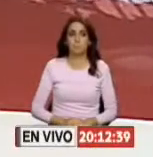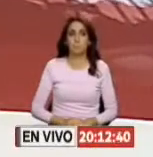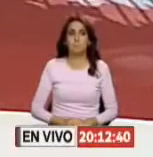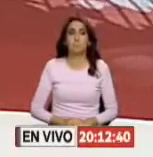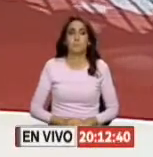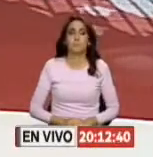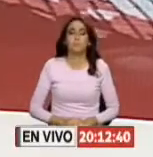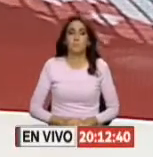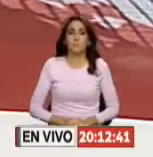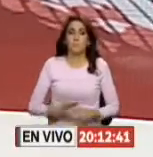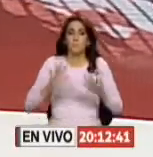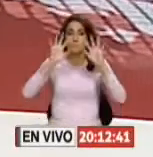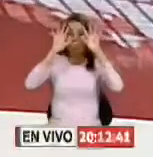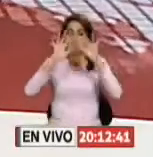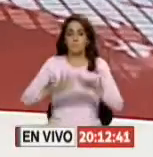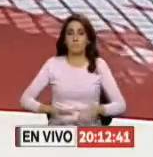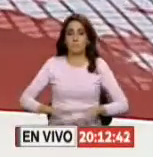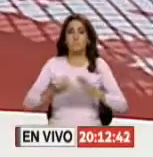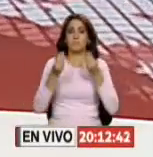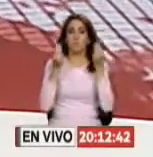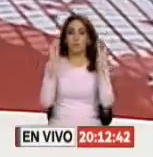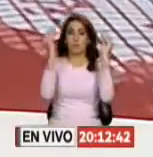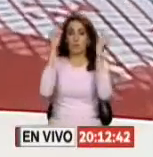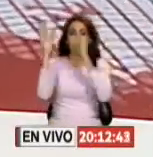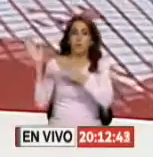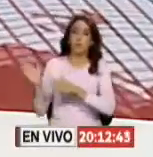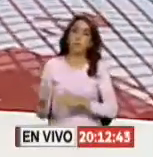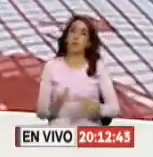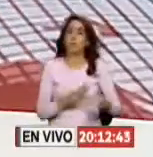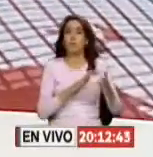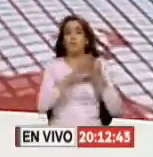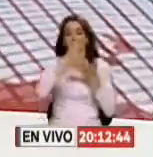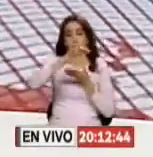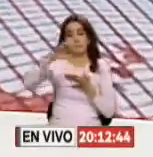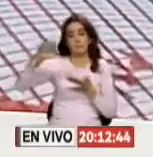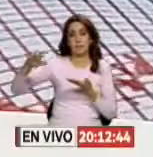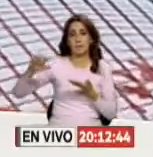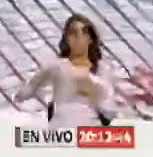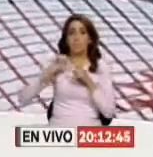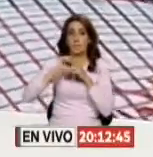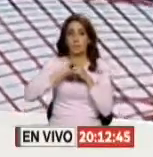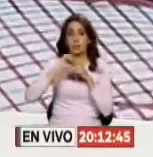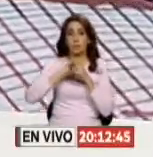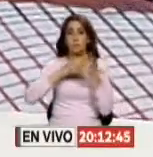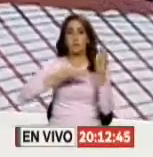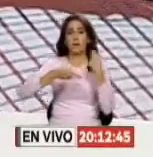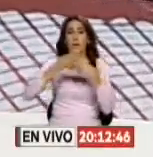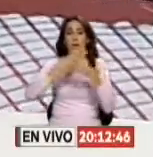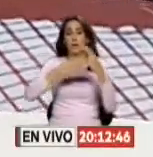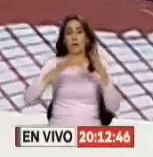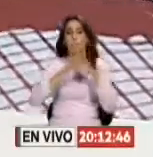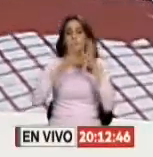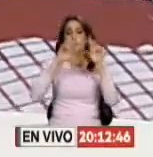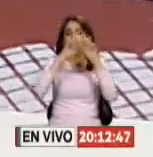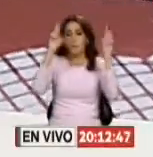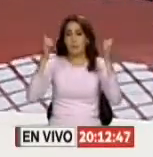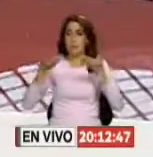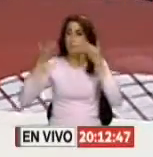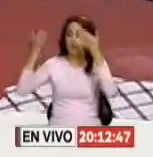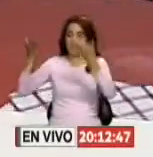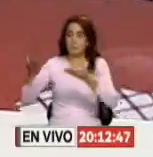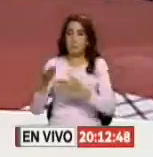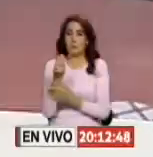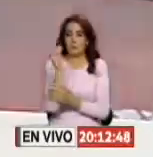Secretaría Técnica de Juventudes se verifica que en todas las provincias se ejecute el programa Impulso Joven, que otorga a las personas entre